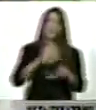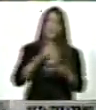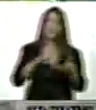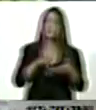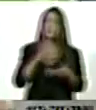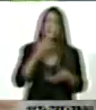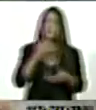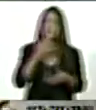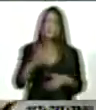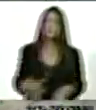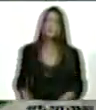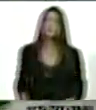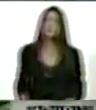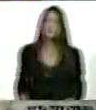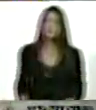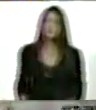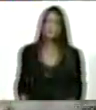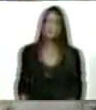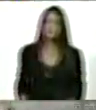omisión que cumpla,